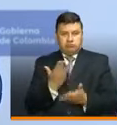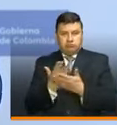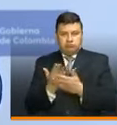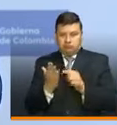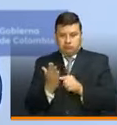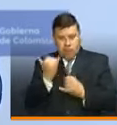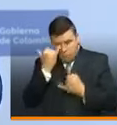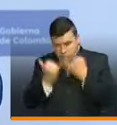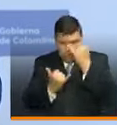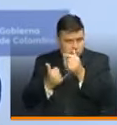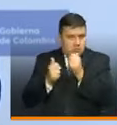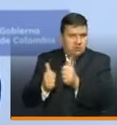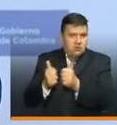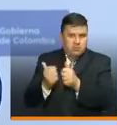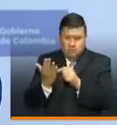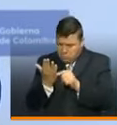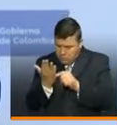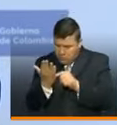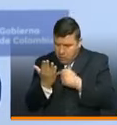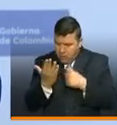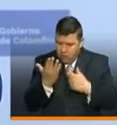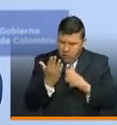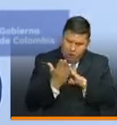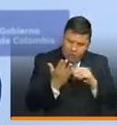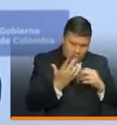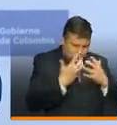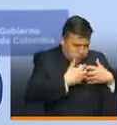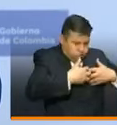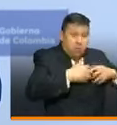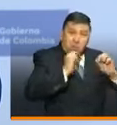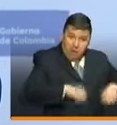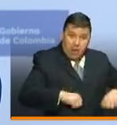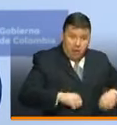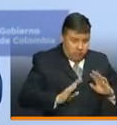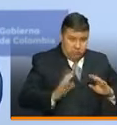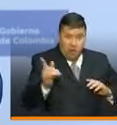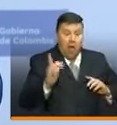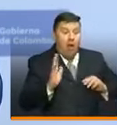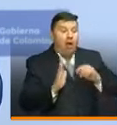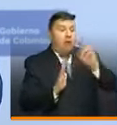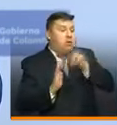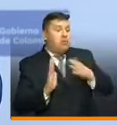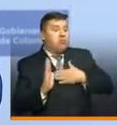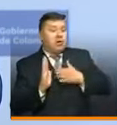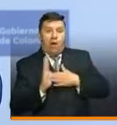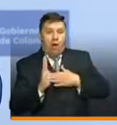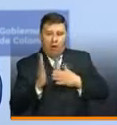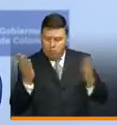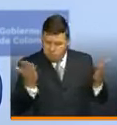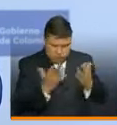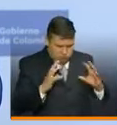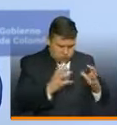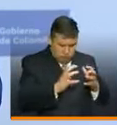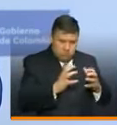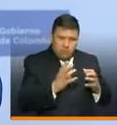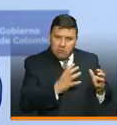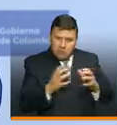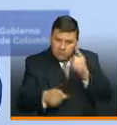estos diseños, los puede empezar a producir, los puede ajustar. Los ajustes van a requerir de